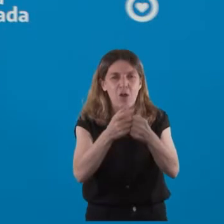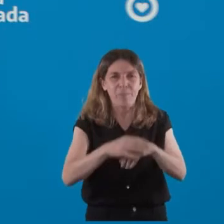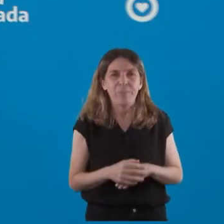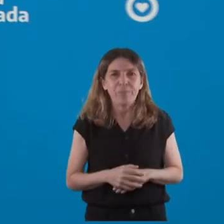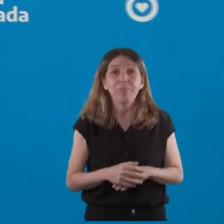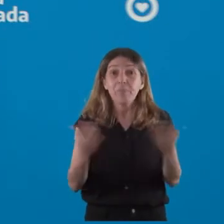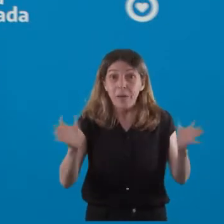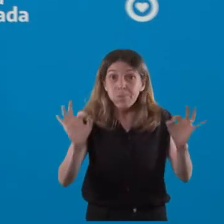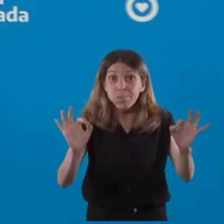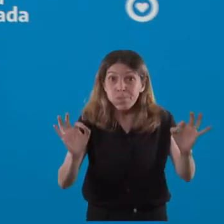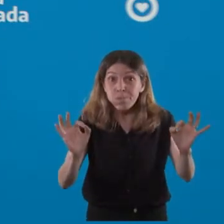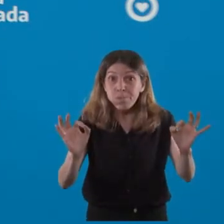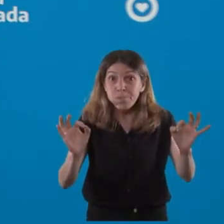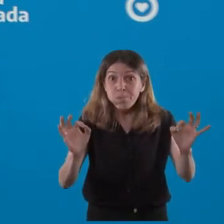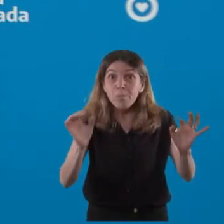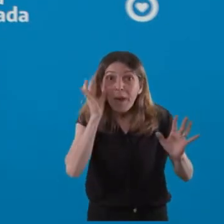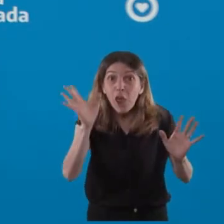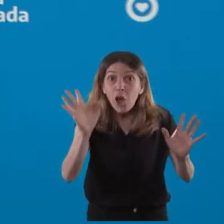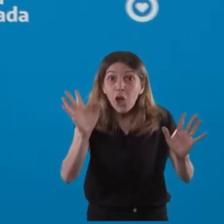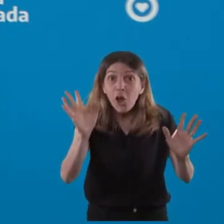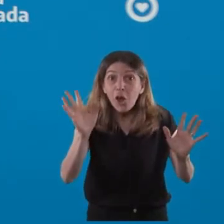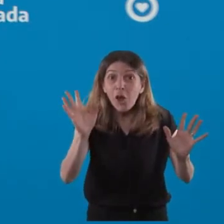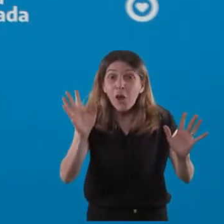estamos perón